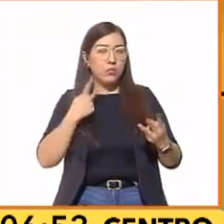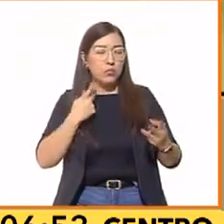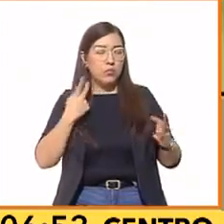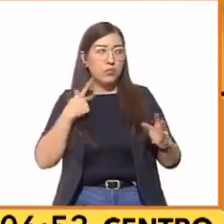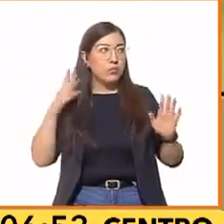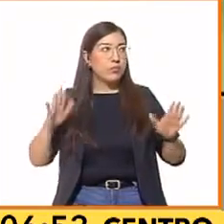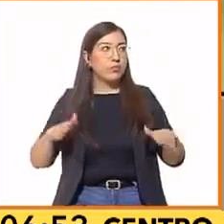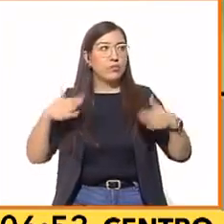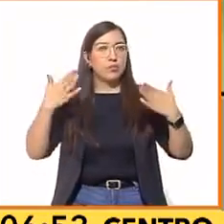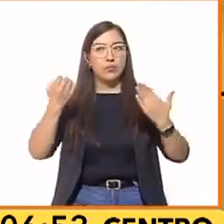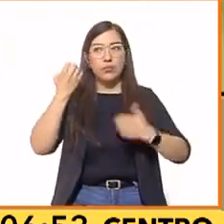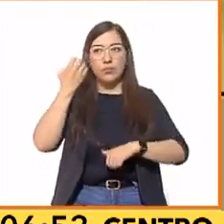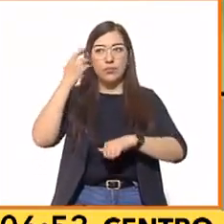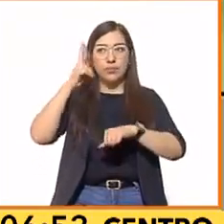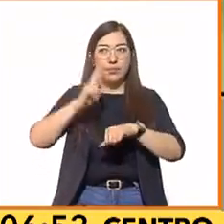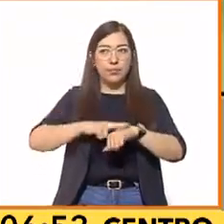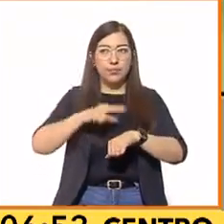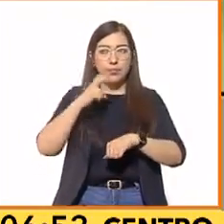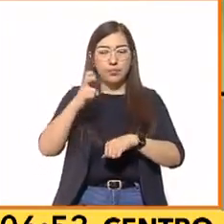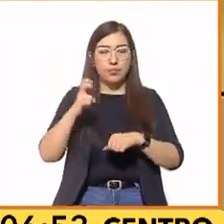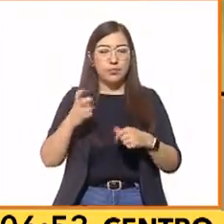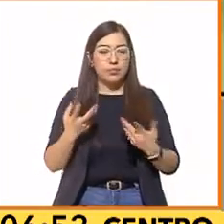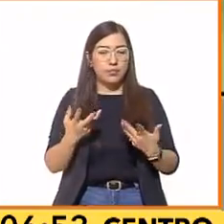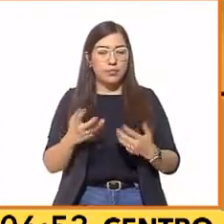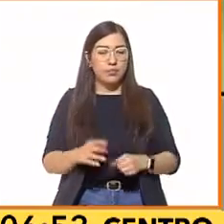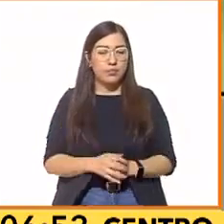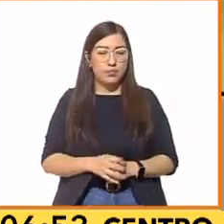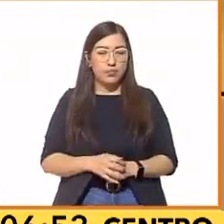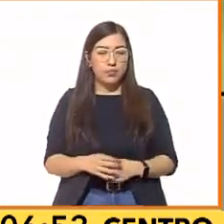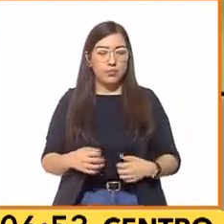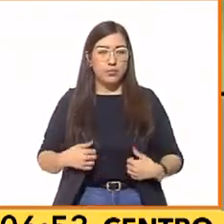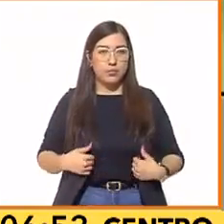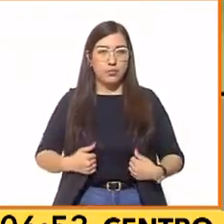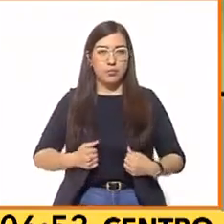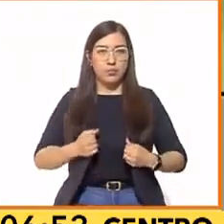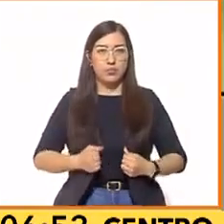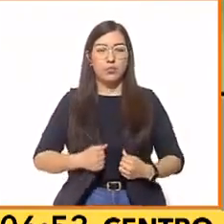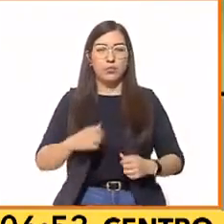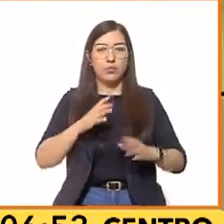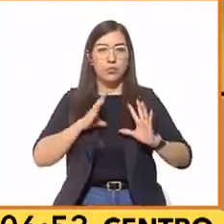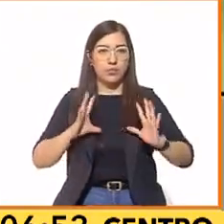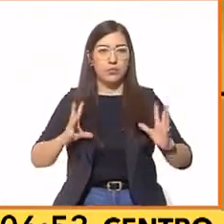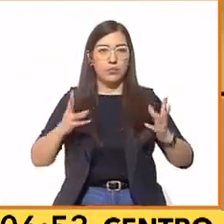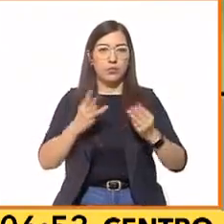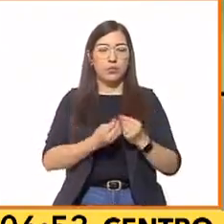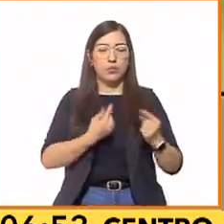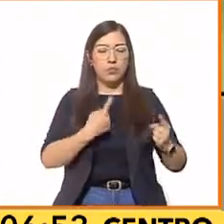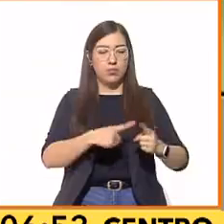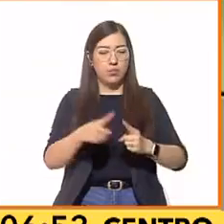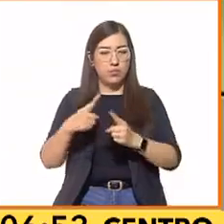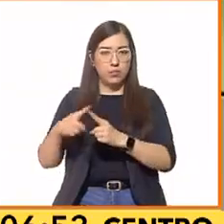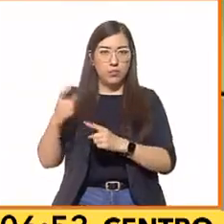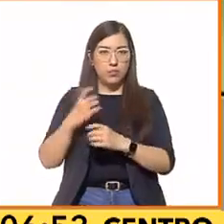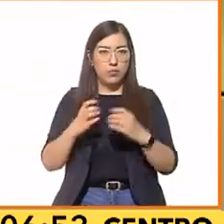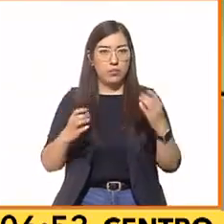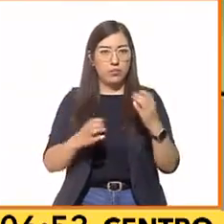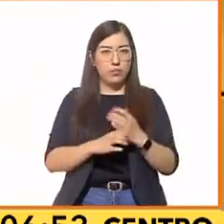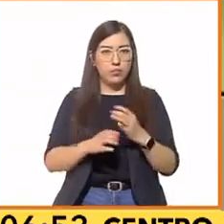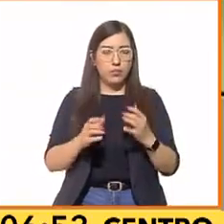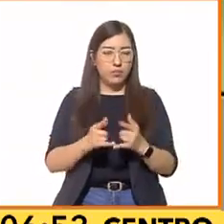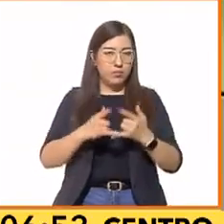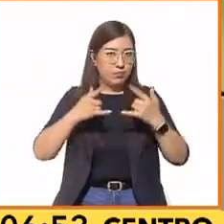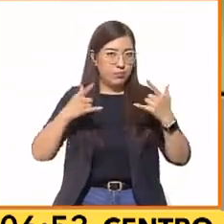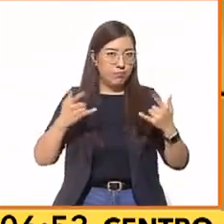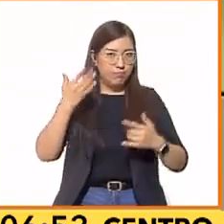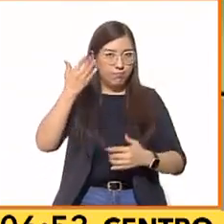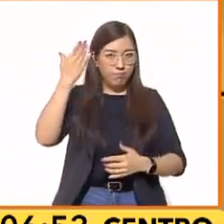exteriores, un mosaico hecho por un conjunto de historiadores de gran talla